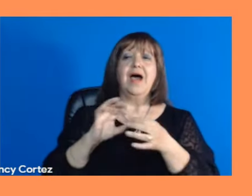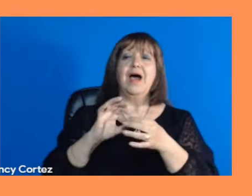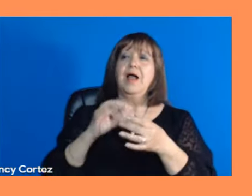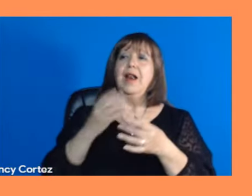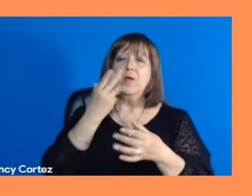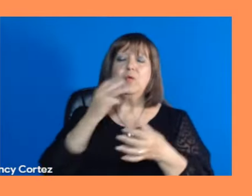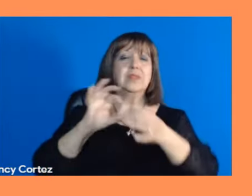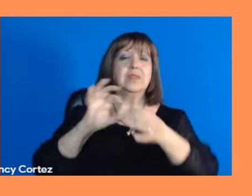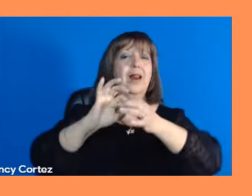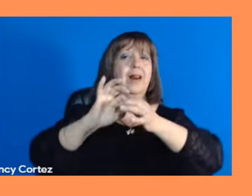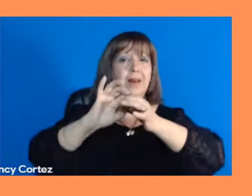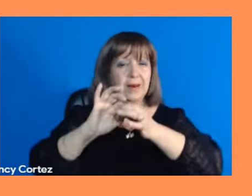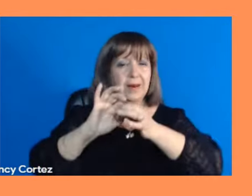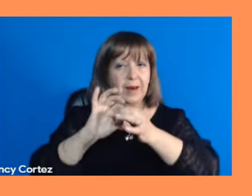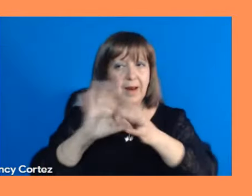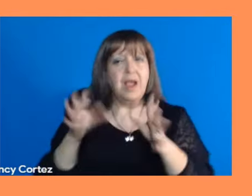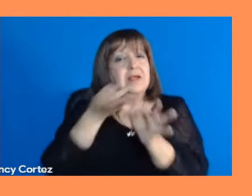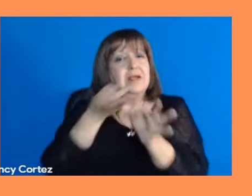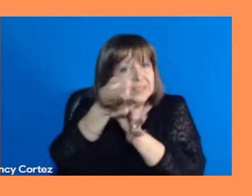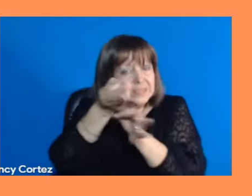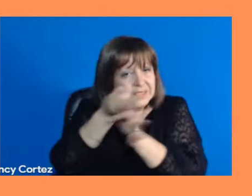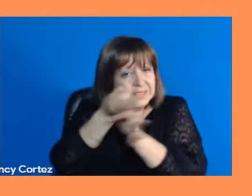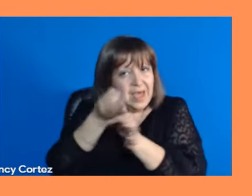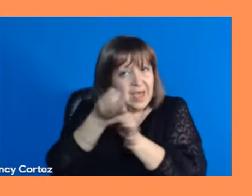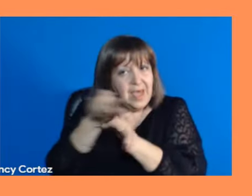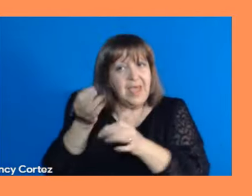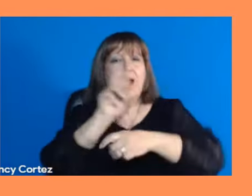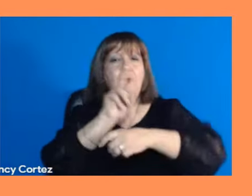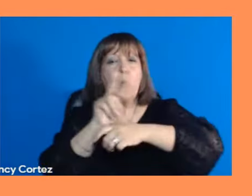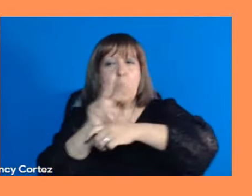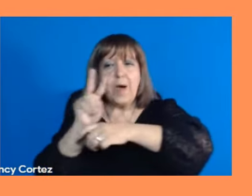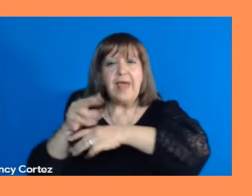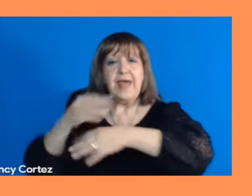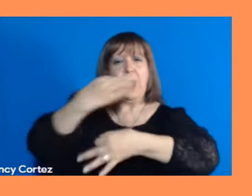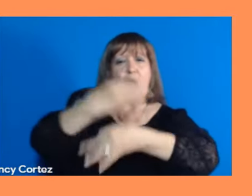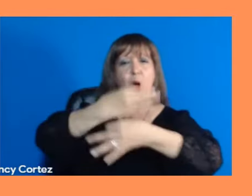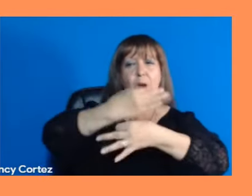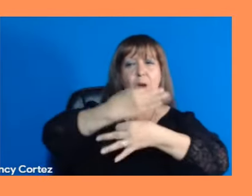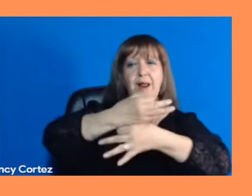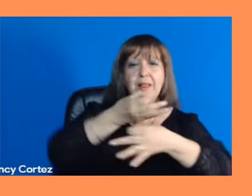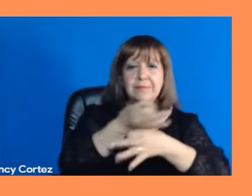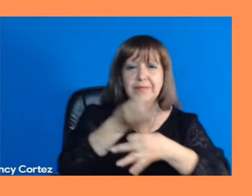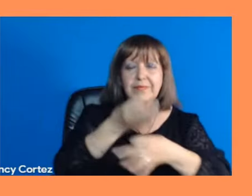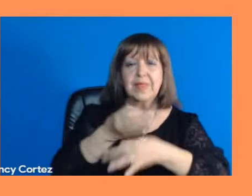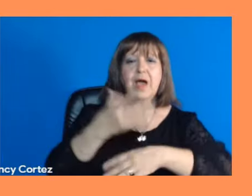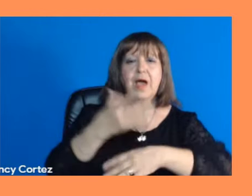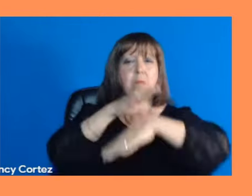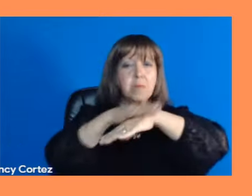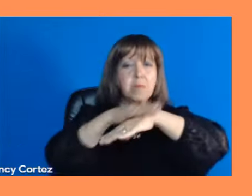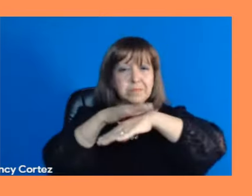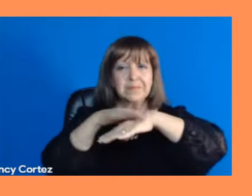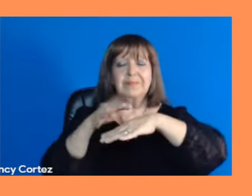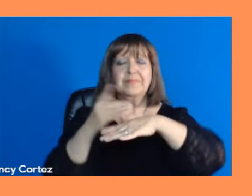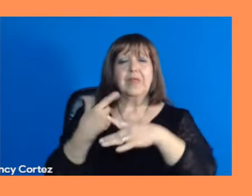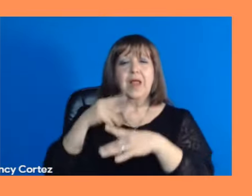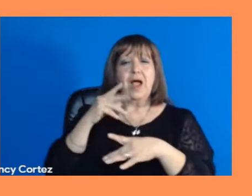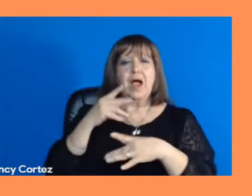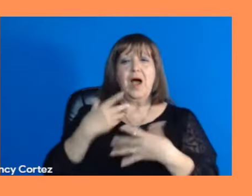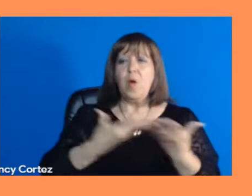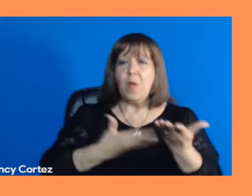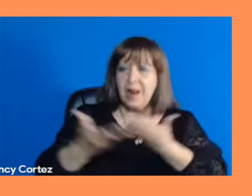tramas de cuidado en la escuela, desde la amorosidad, la ternura y la hospitalidad, alentando